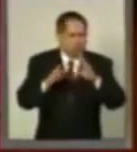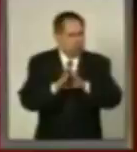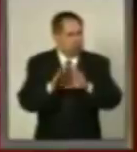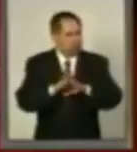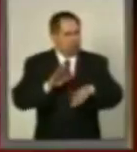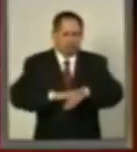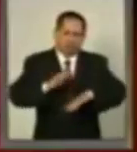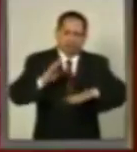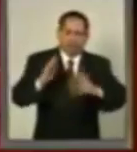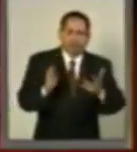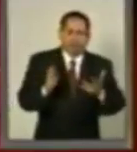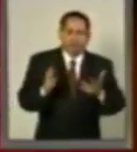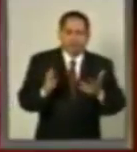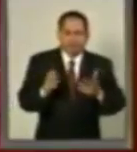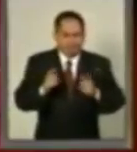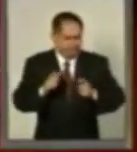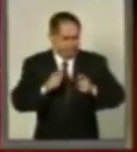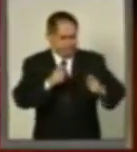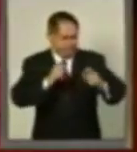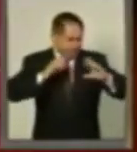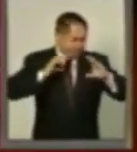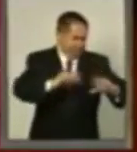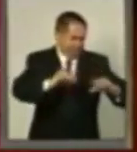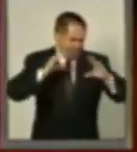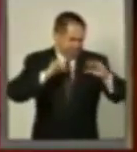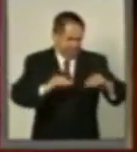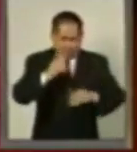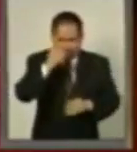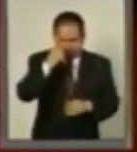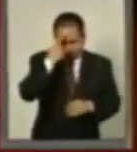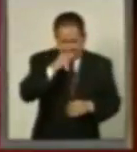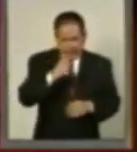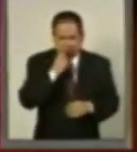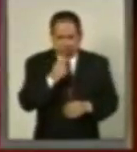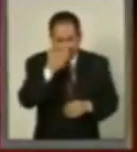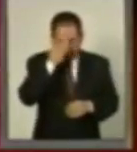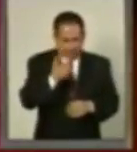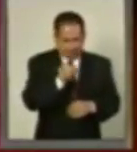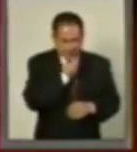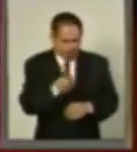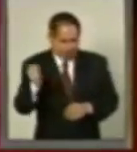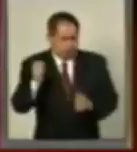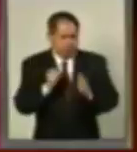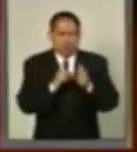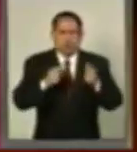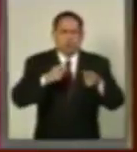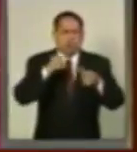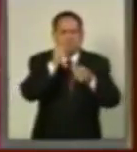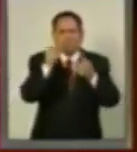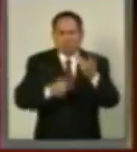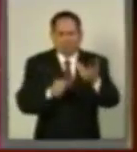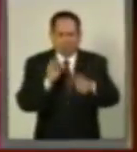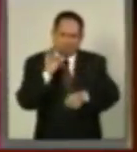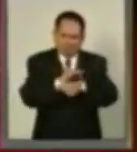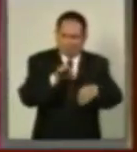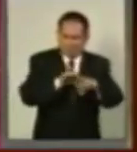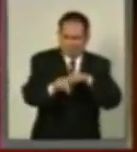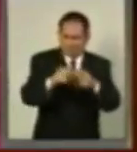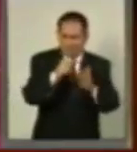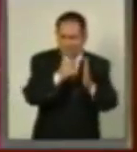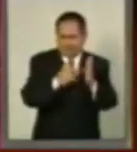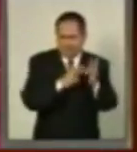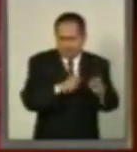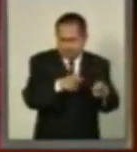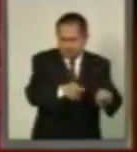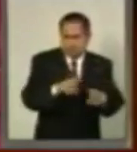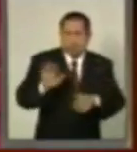tengan la mejor de las capacitaciones, de prestaciones laborales y las mejores condiciones.